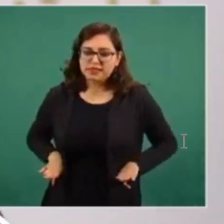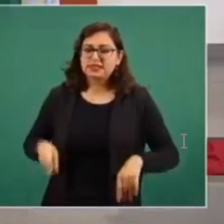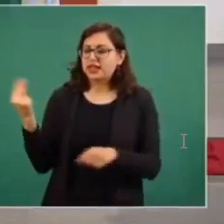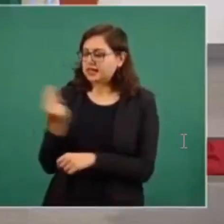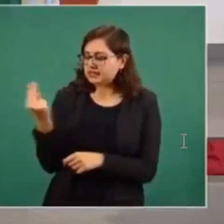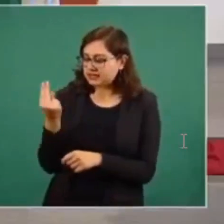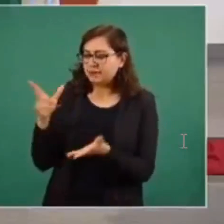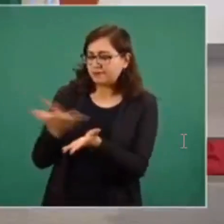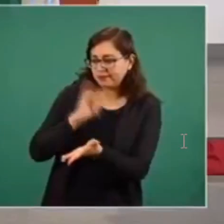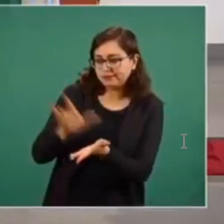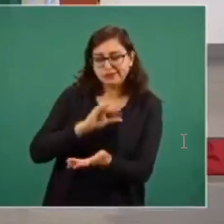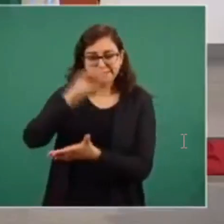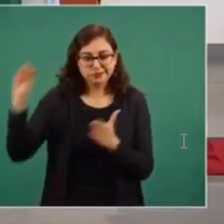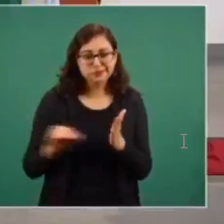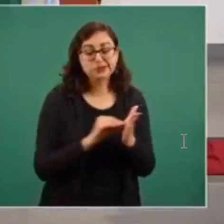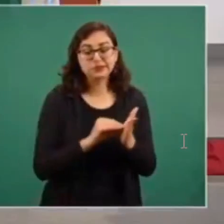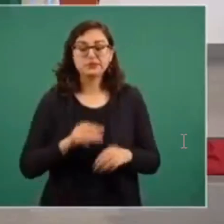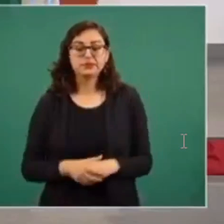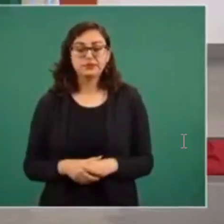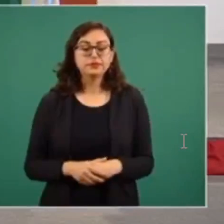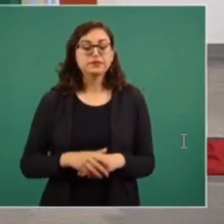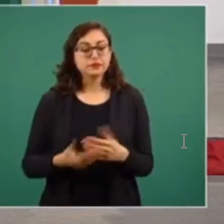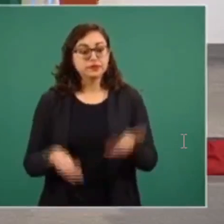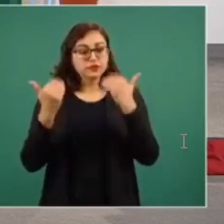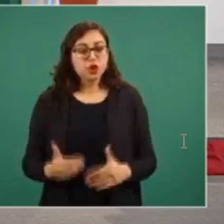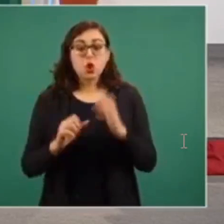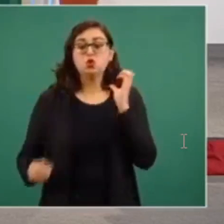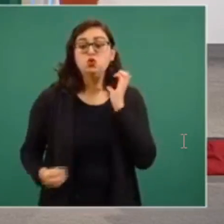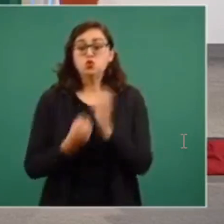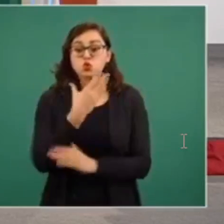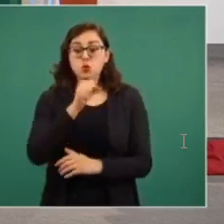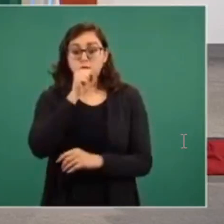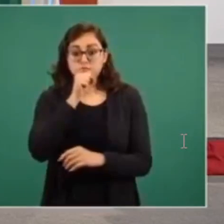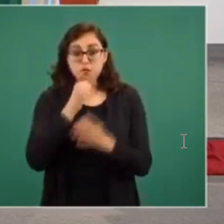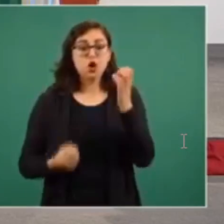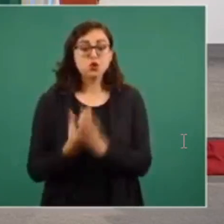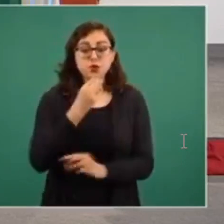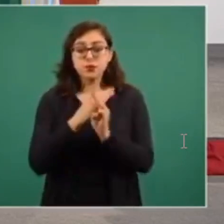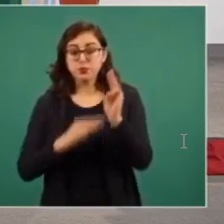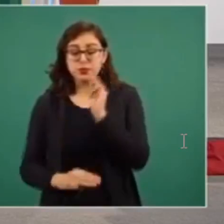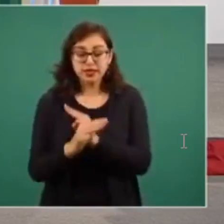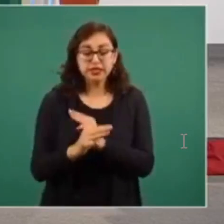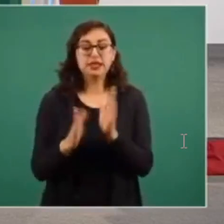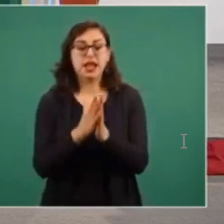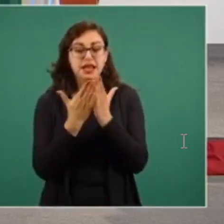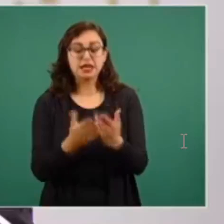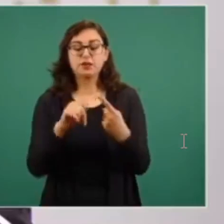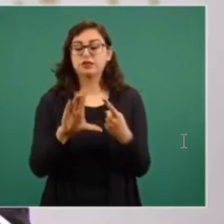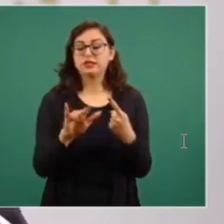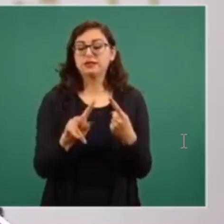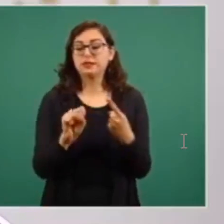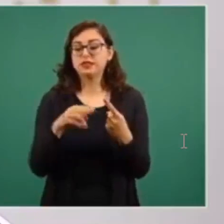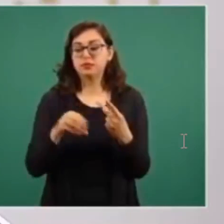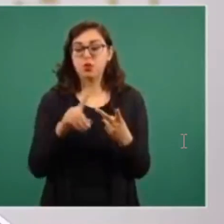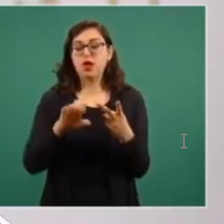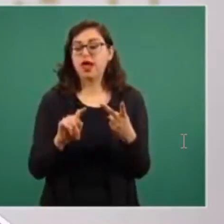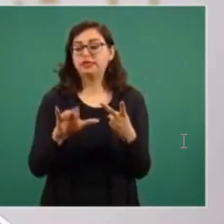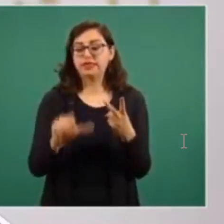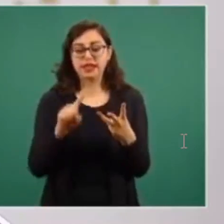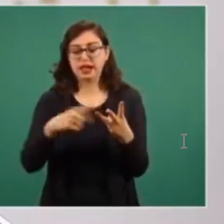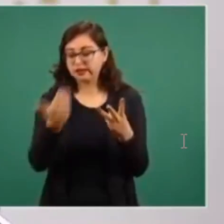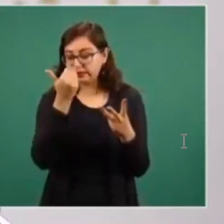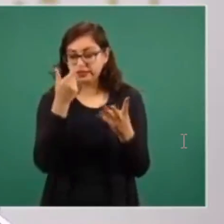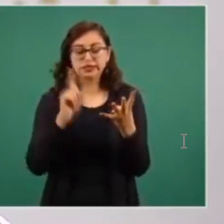tener esa visión. Nuevos contenidos educativos, hay nuevos libros de civismo, ética, nutrición,